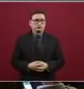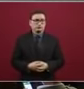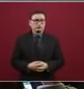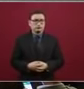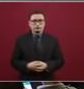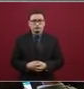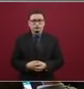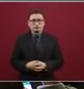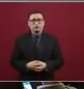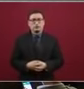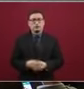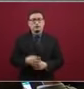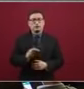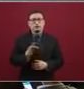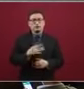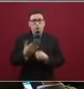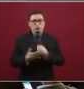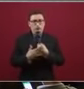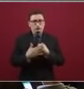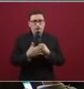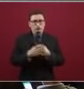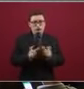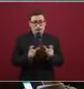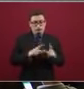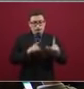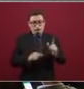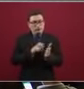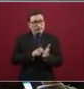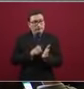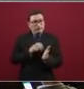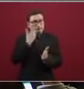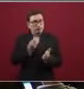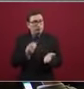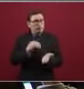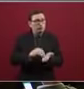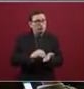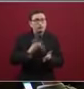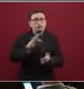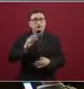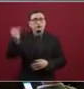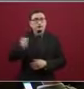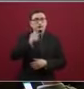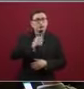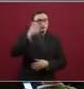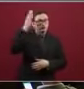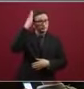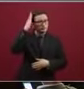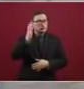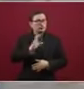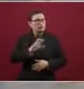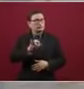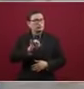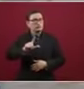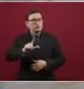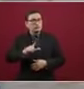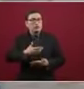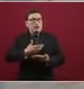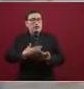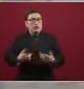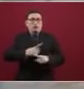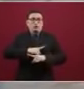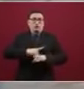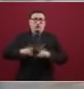al meter en la reforma de la Guardia Nacional que se podía optar por un mando civil, y finalmente lo que ocurrió es lo que se